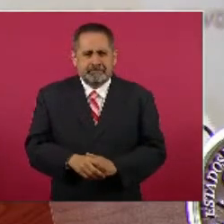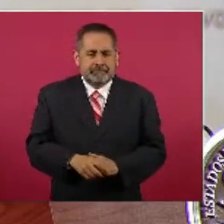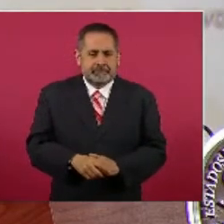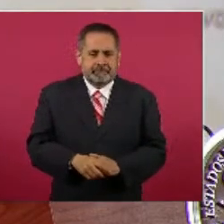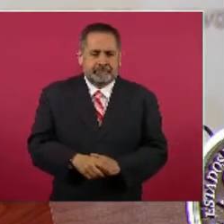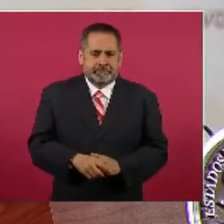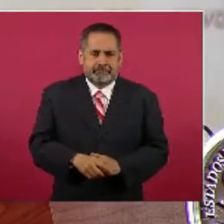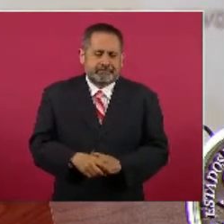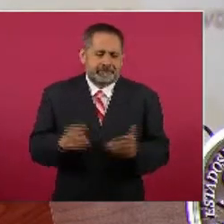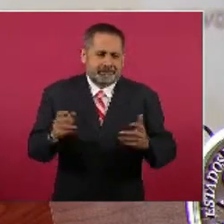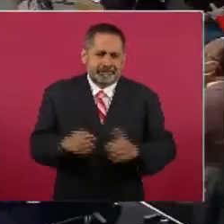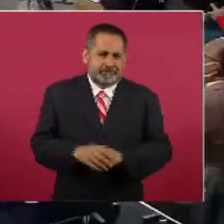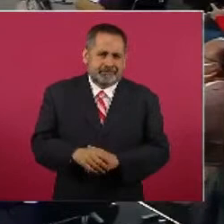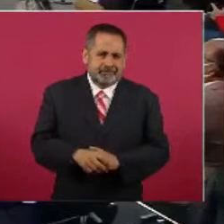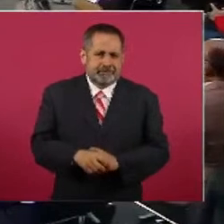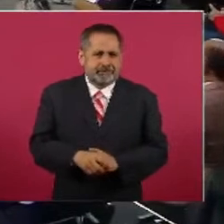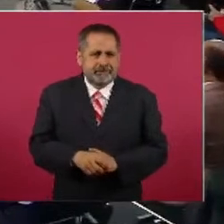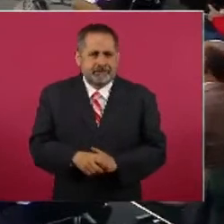para chad